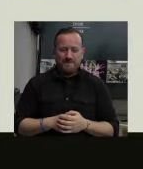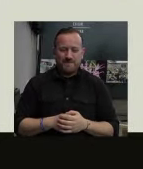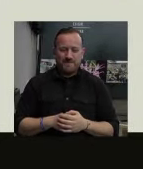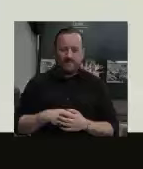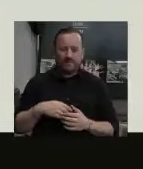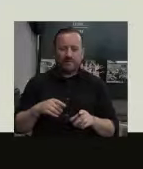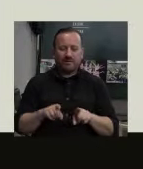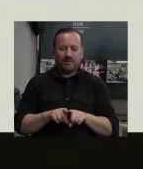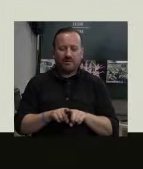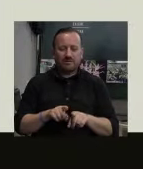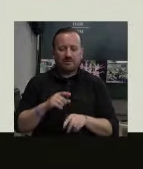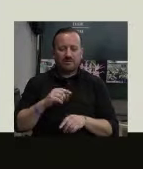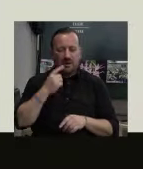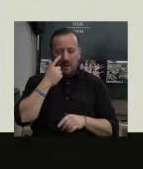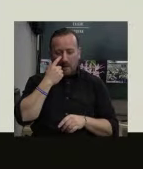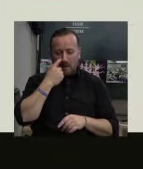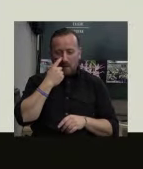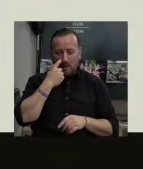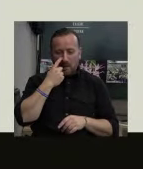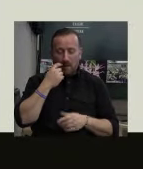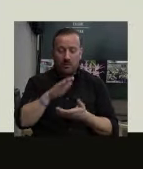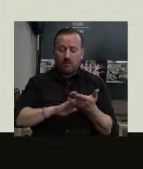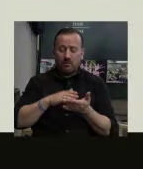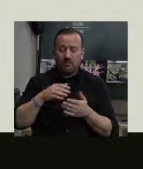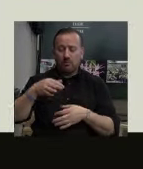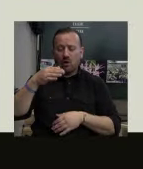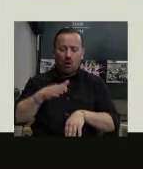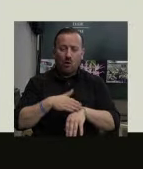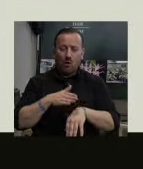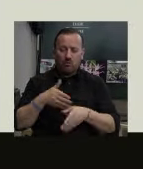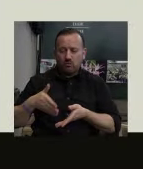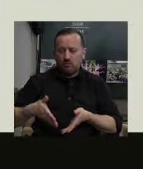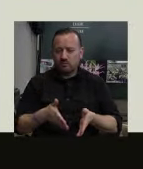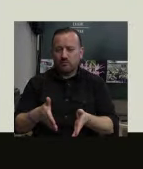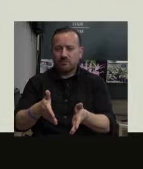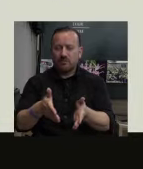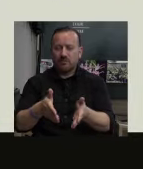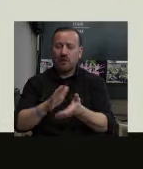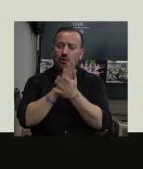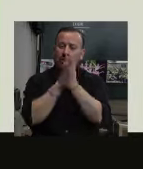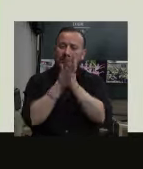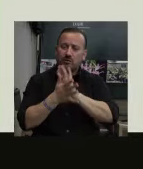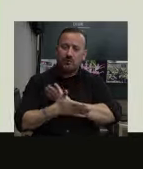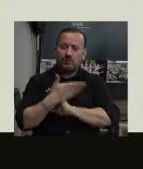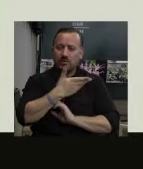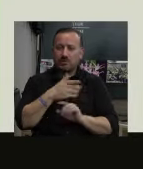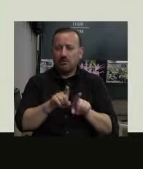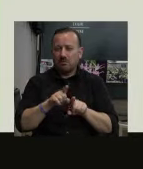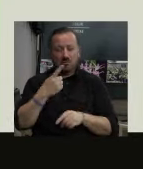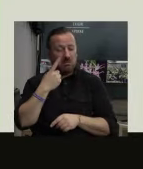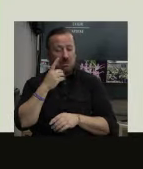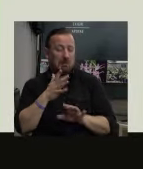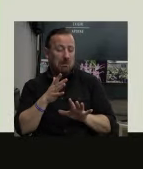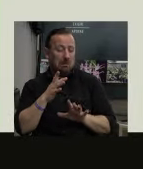crisis resiliencia transformación la hoja de ruta Mira eh todo esto puede sonar fácil